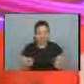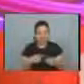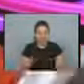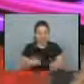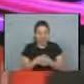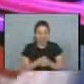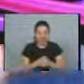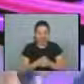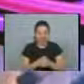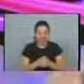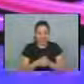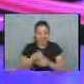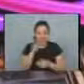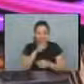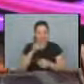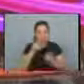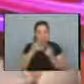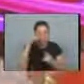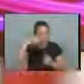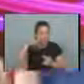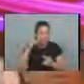Pero a mí me pese una cagada de choc.